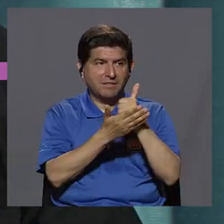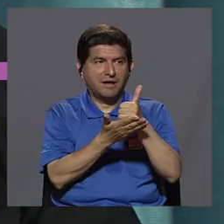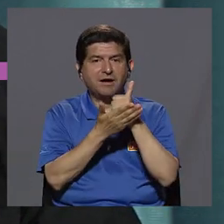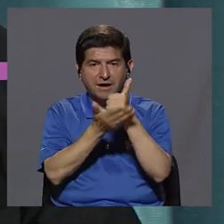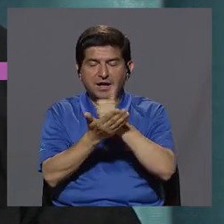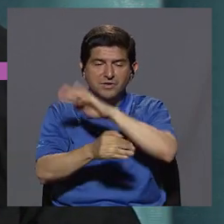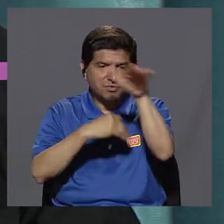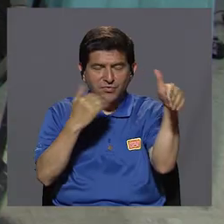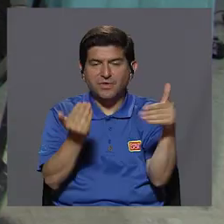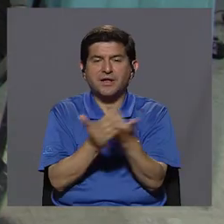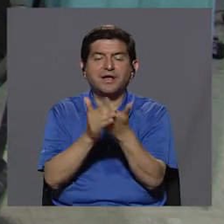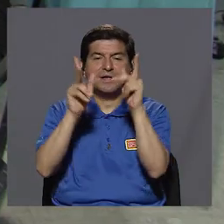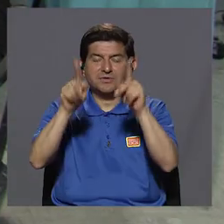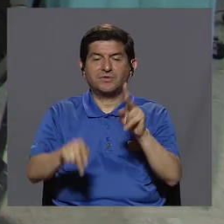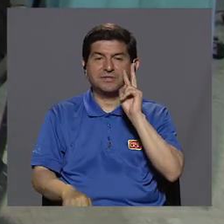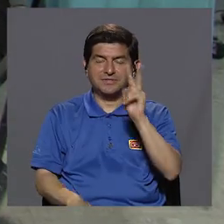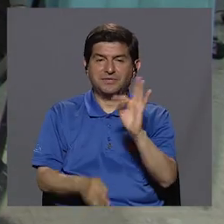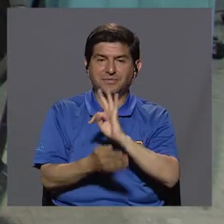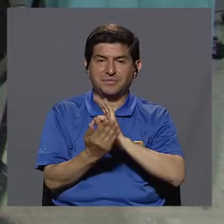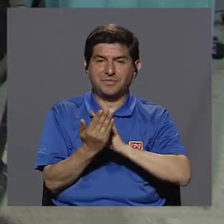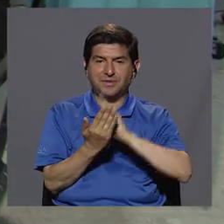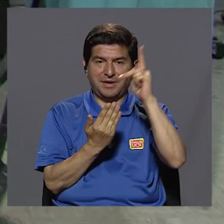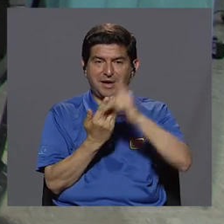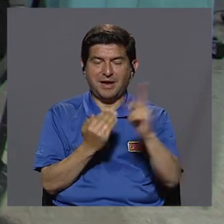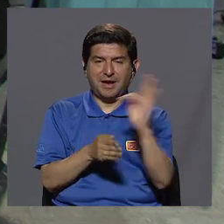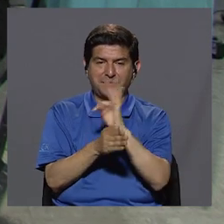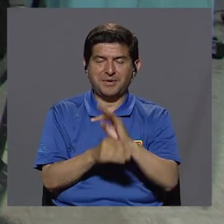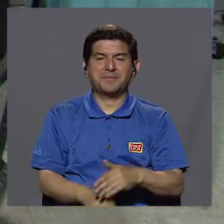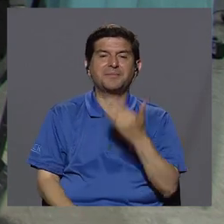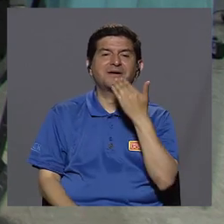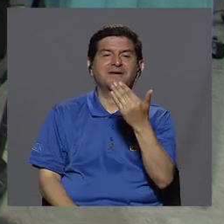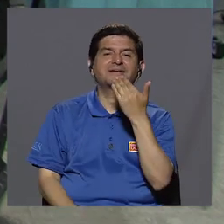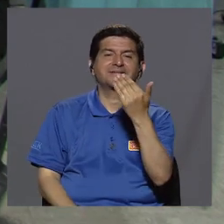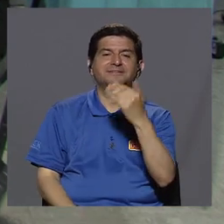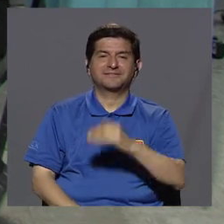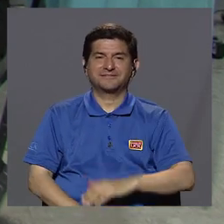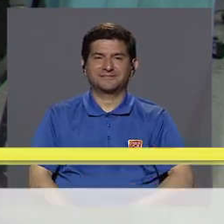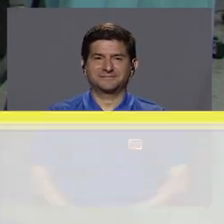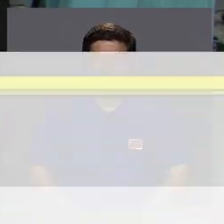de provecho para todos ojalá que así muchísimas gracias gracias